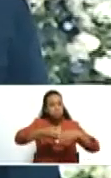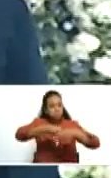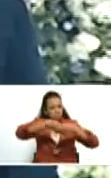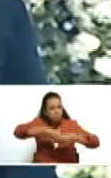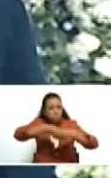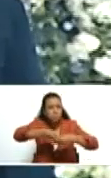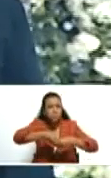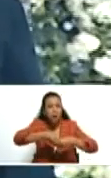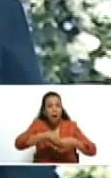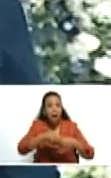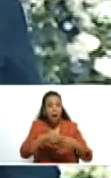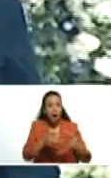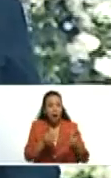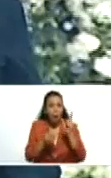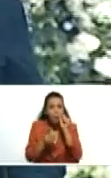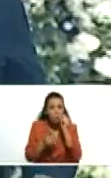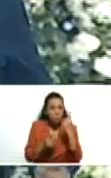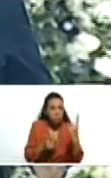Él venía